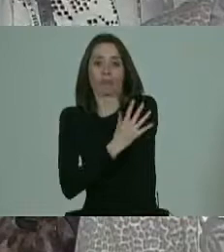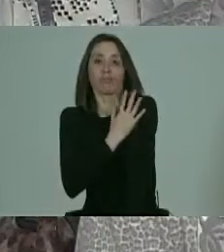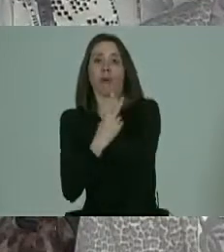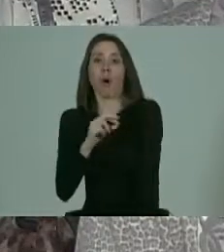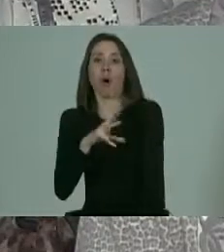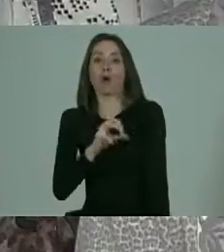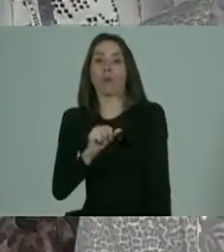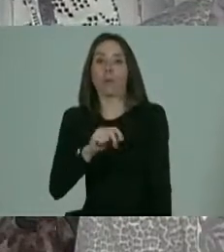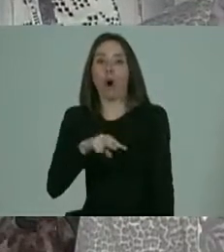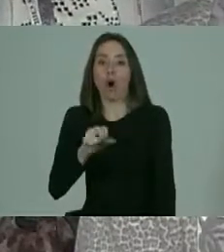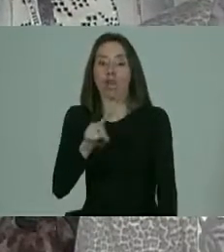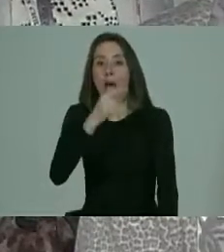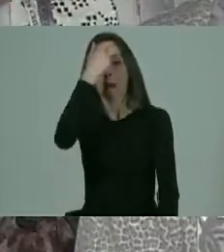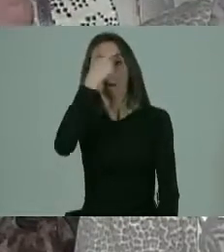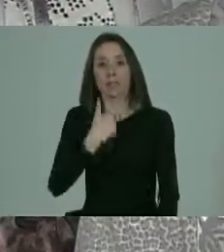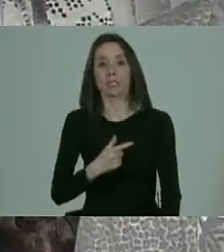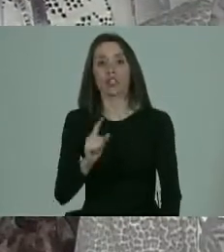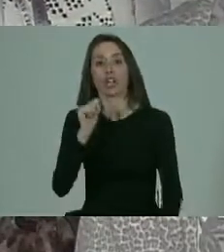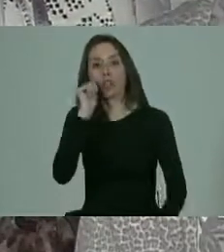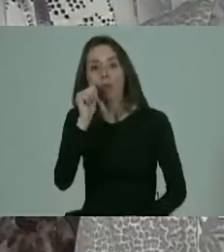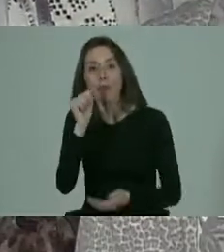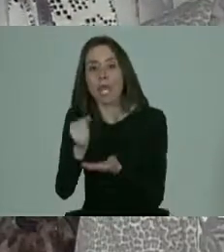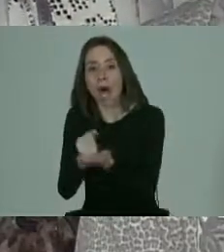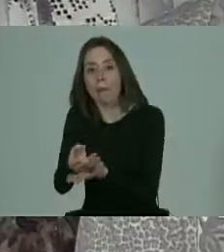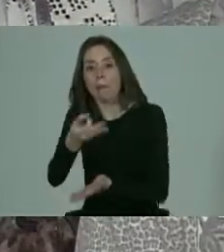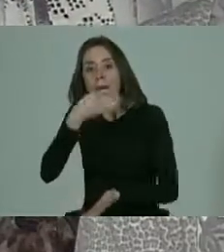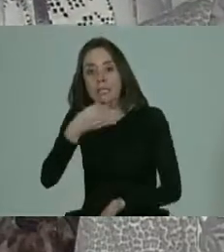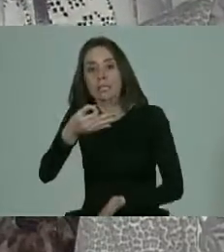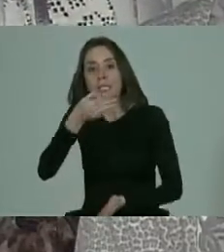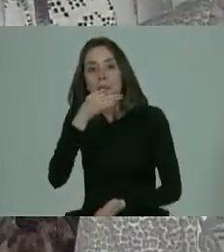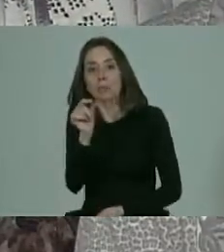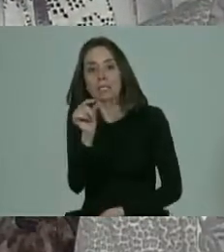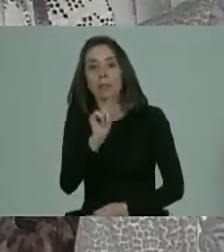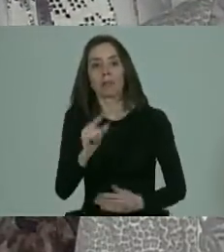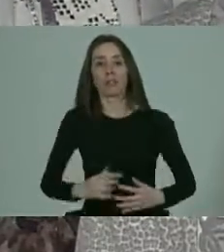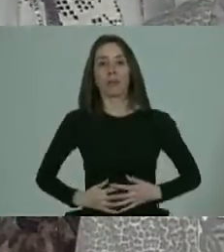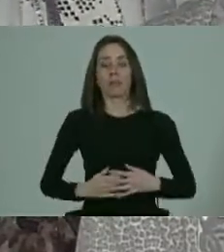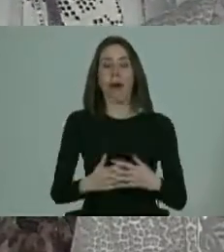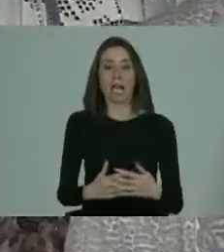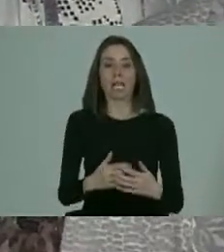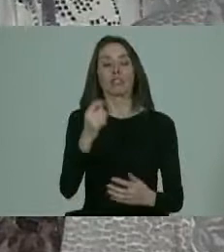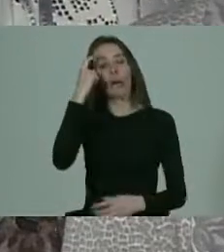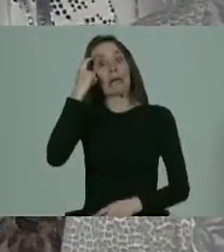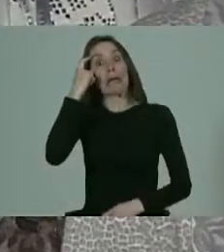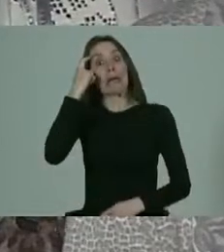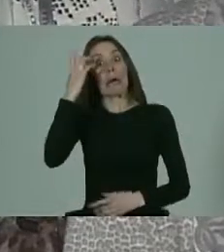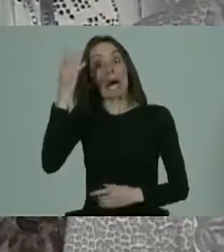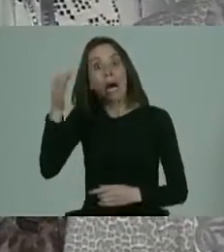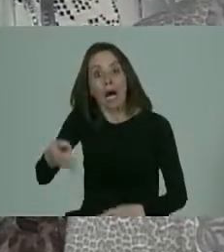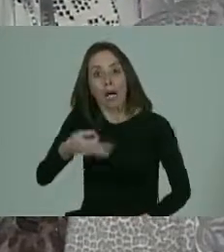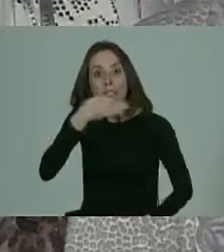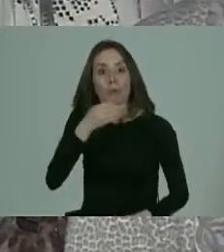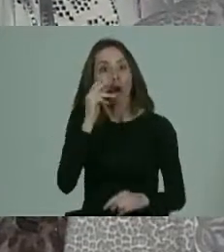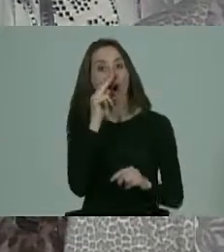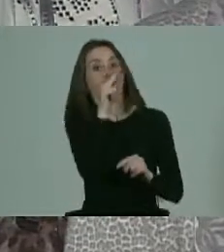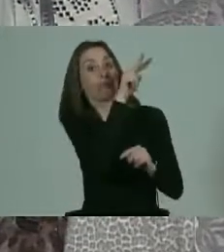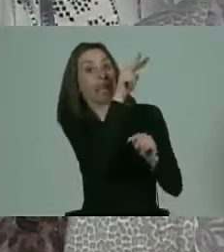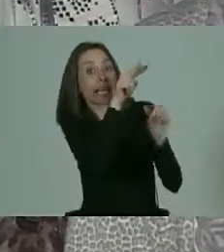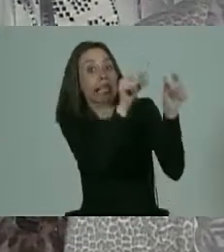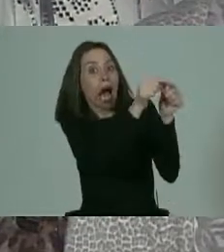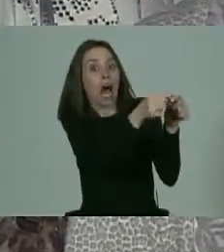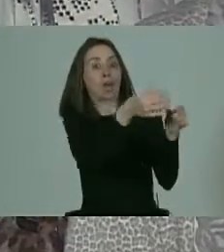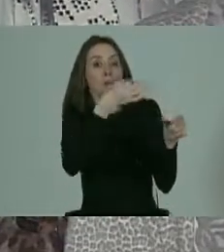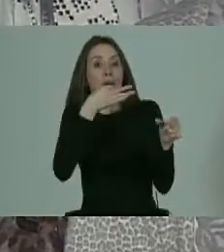tenga que día a día preocuparse tomar una tableta o acordarse o ver la ciencia